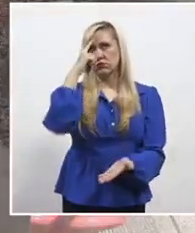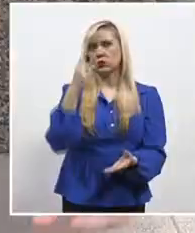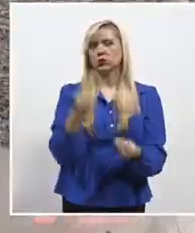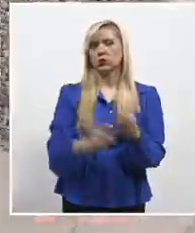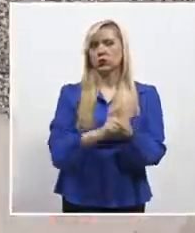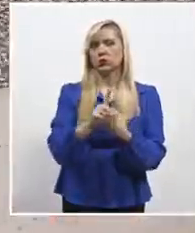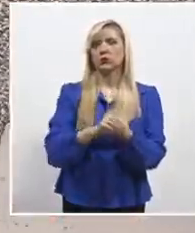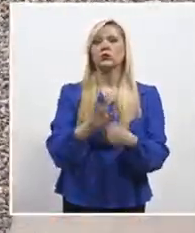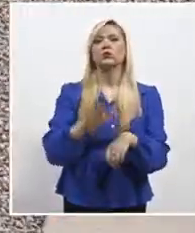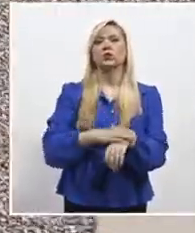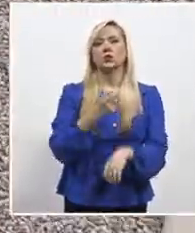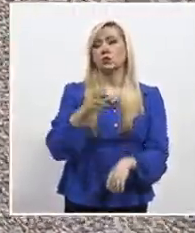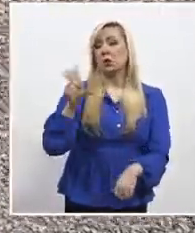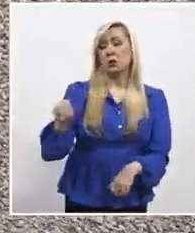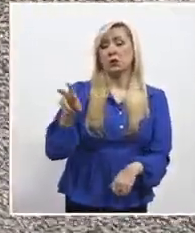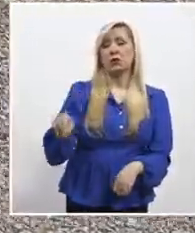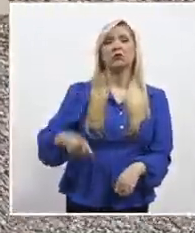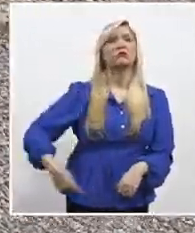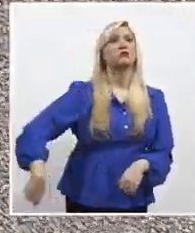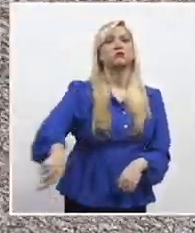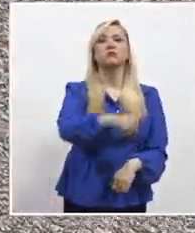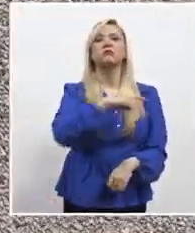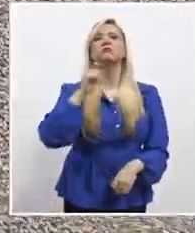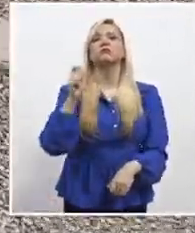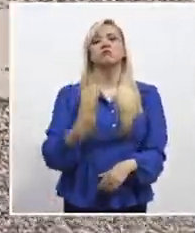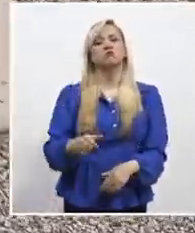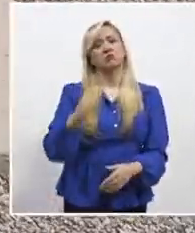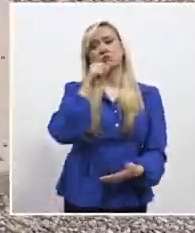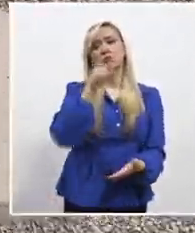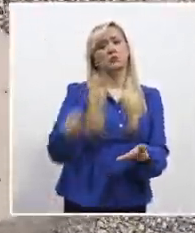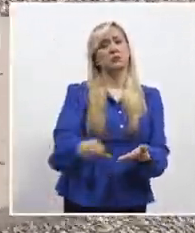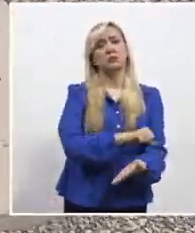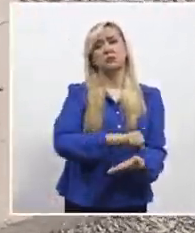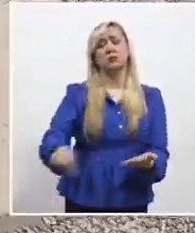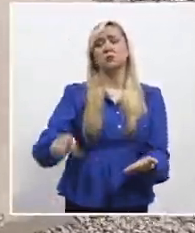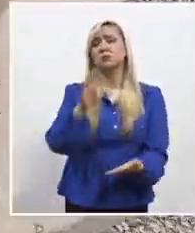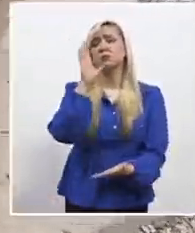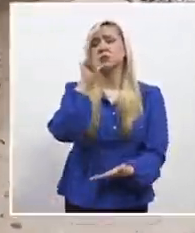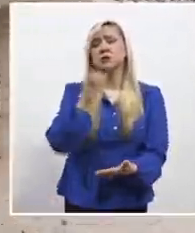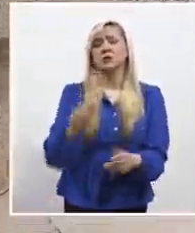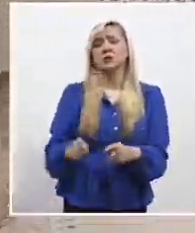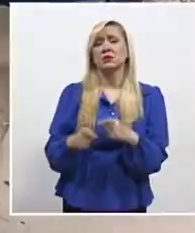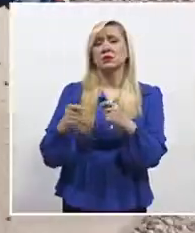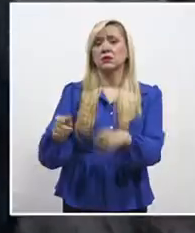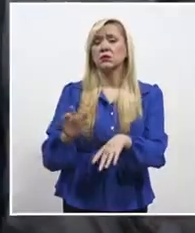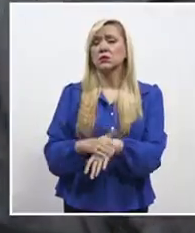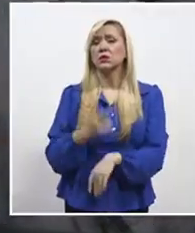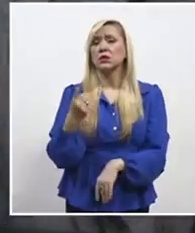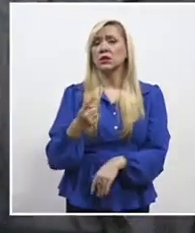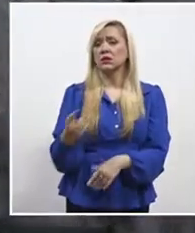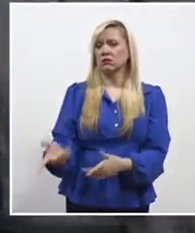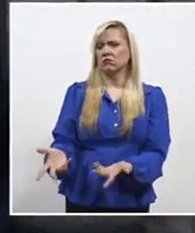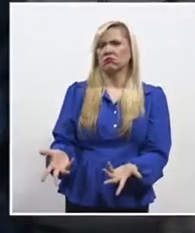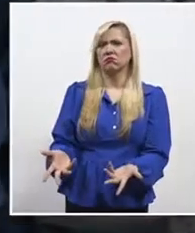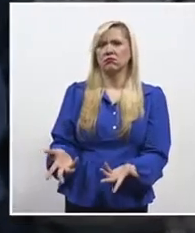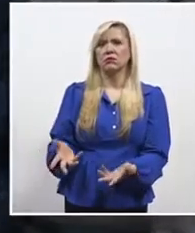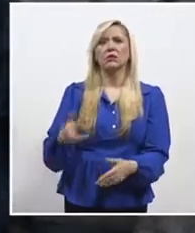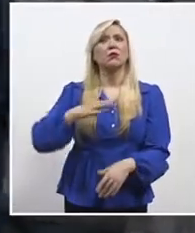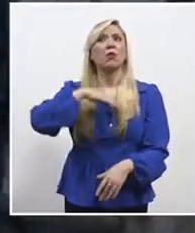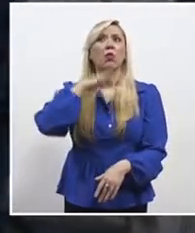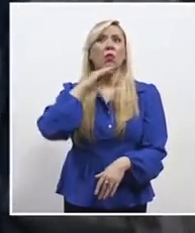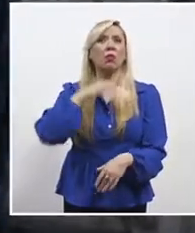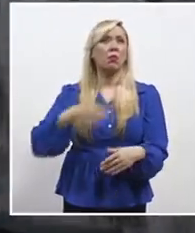suspensión, obligaría a las autoridades involucradas al cese inmediato de las acciones que ocasionaron su desaparición y evitar que sean omisas